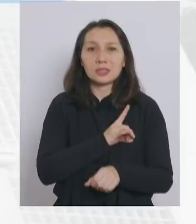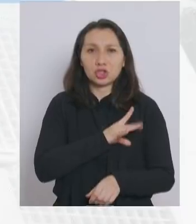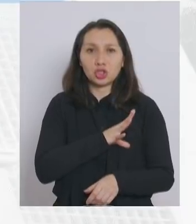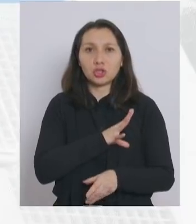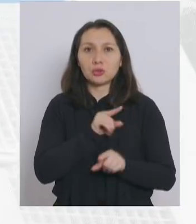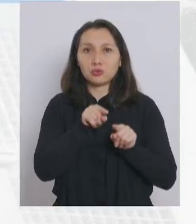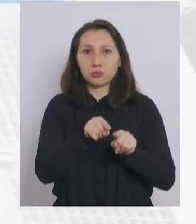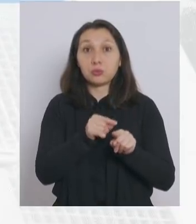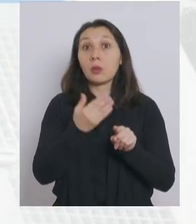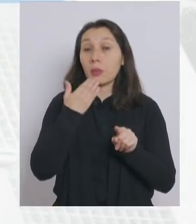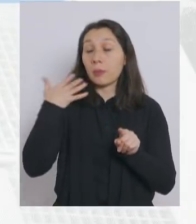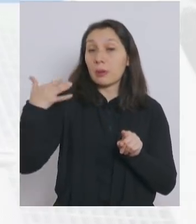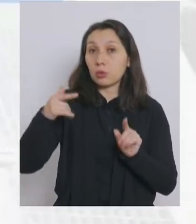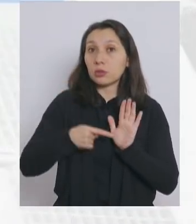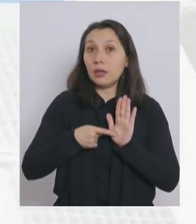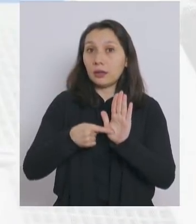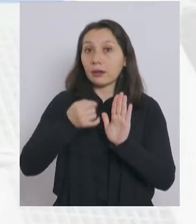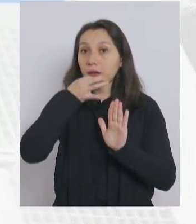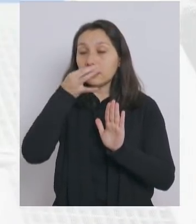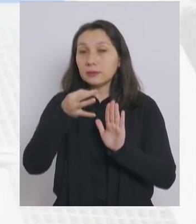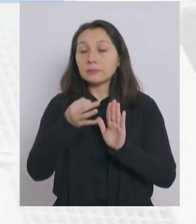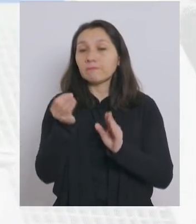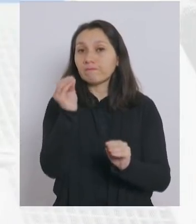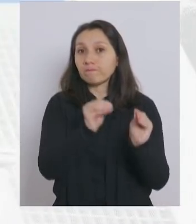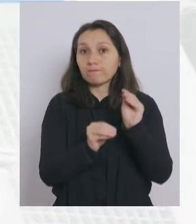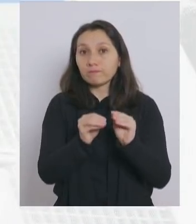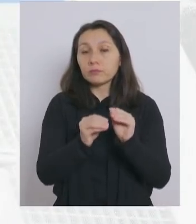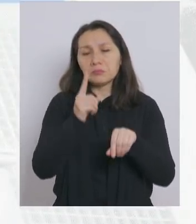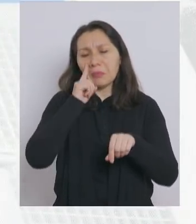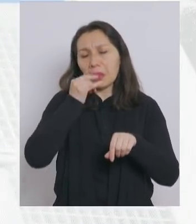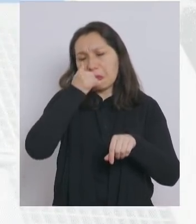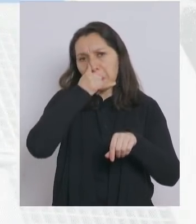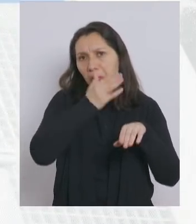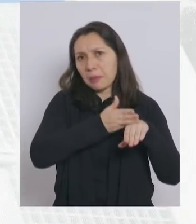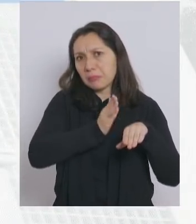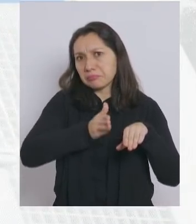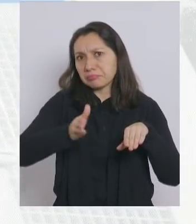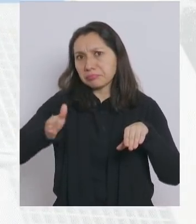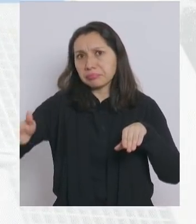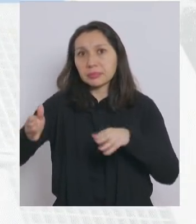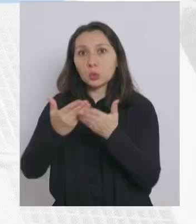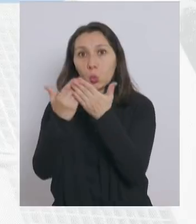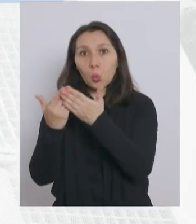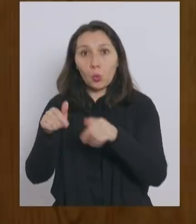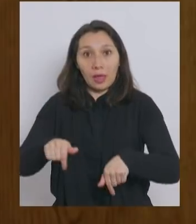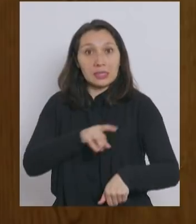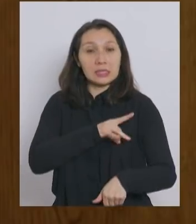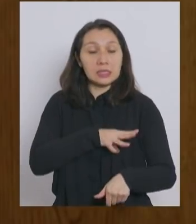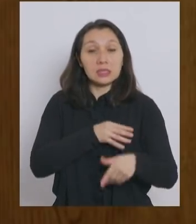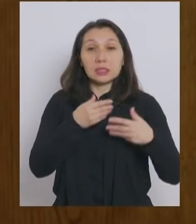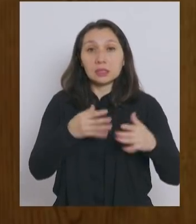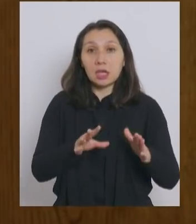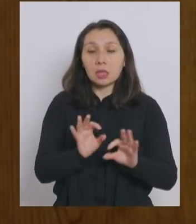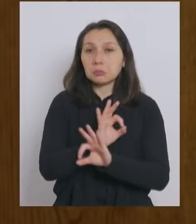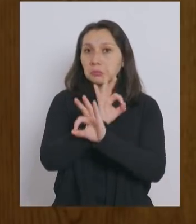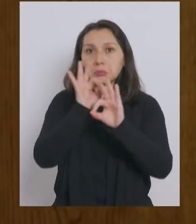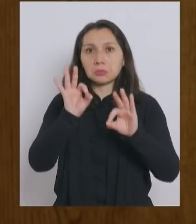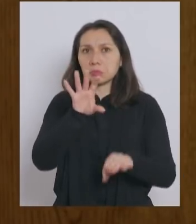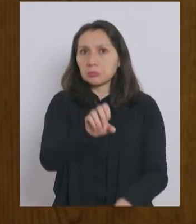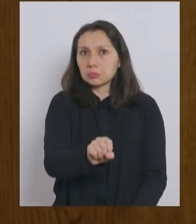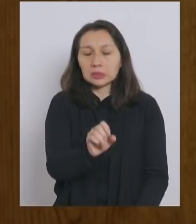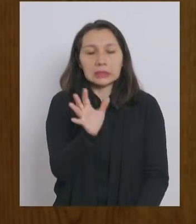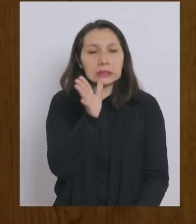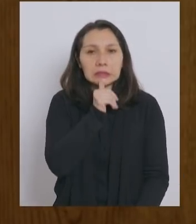Chile. Importante mencionar que en el desarrollo o en el tiempo que lleva el desarrollo del estudio en nuestro país no se ha